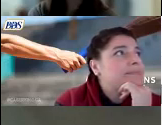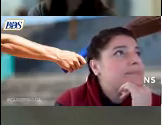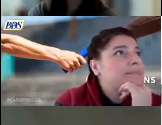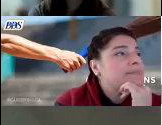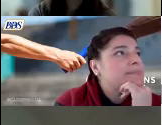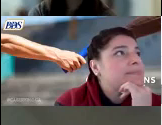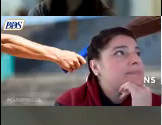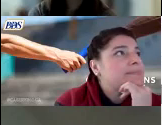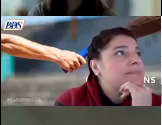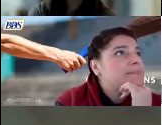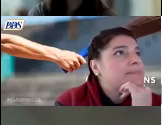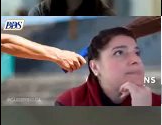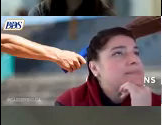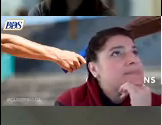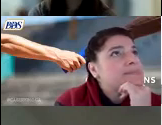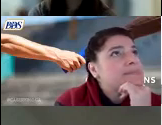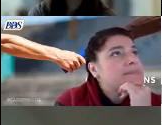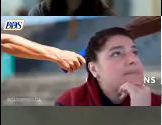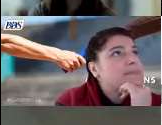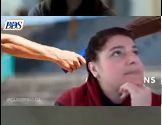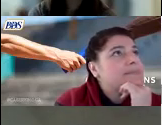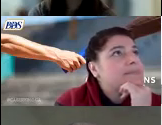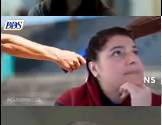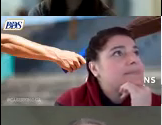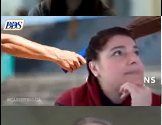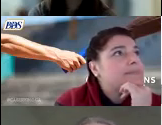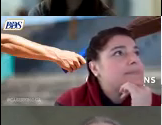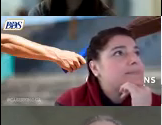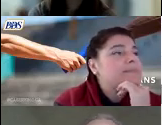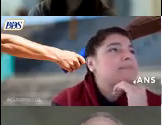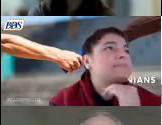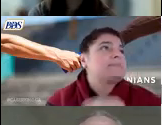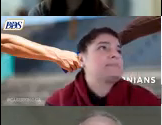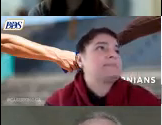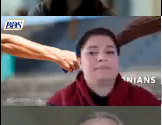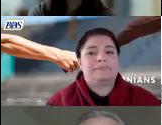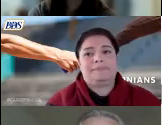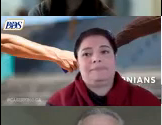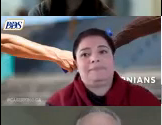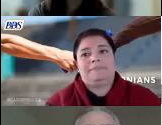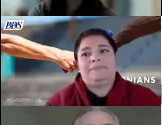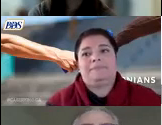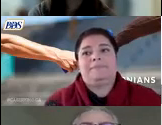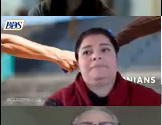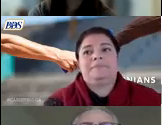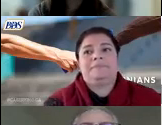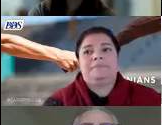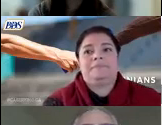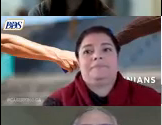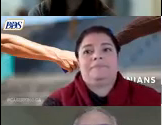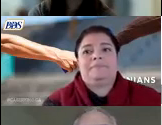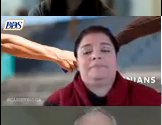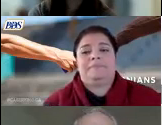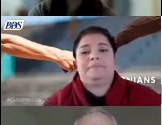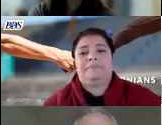pueden trabajar en estas barreras para eliminar estas barreras, para mejorar este acceso. Así que, por favor, si pueden comenzar con